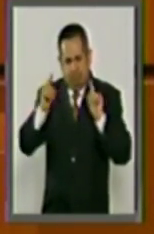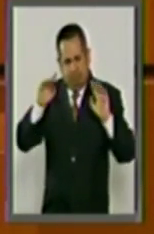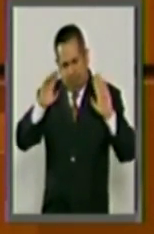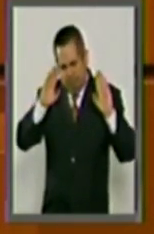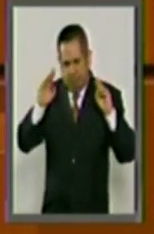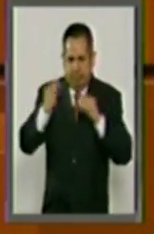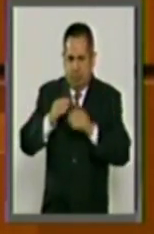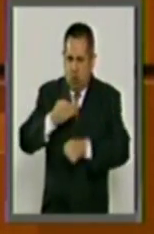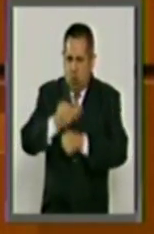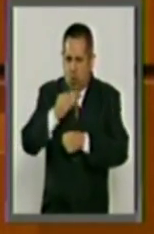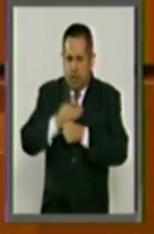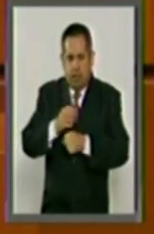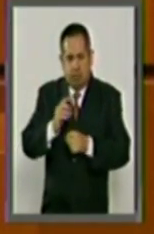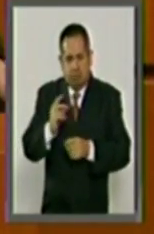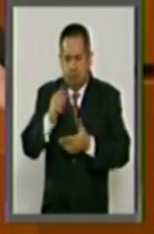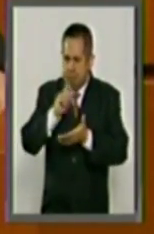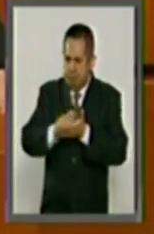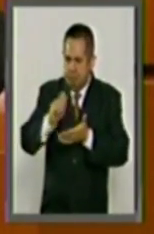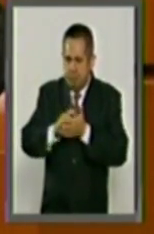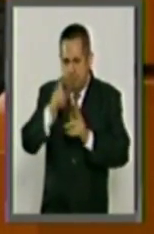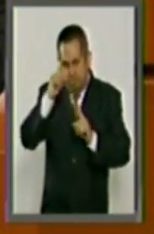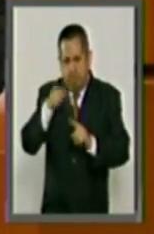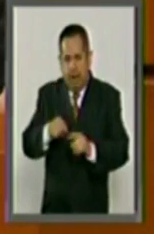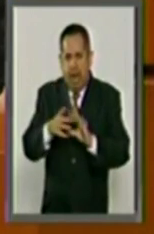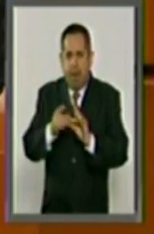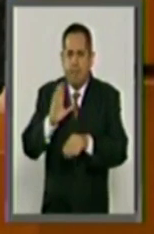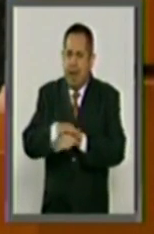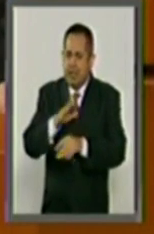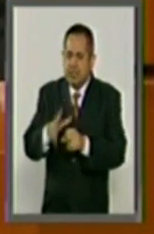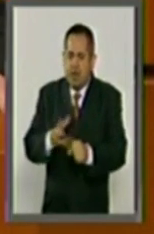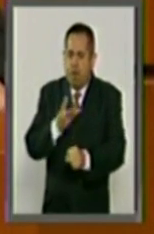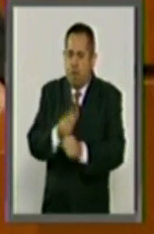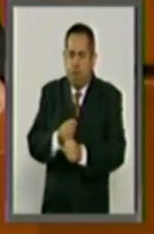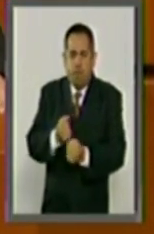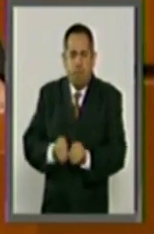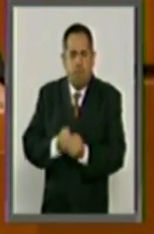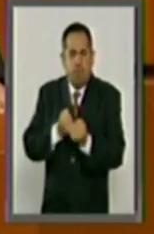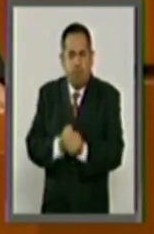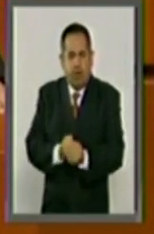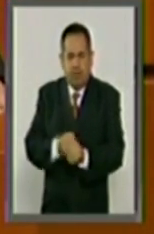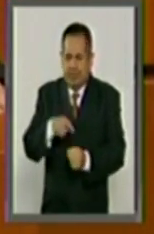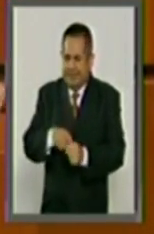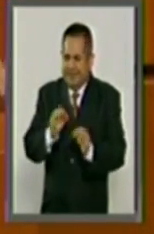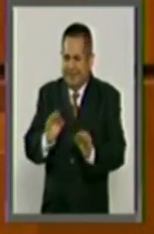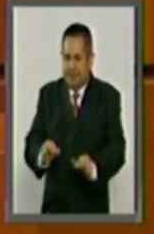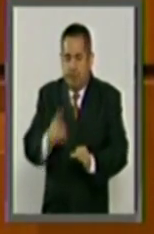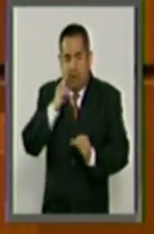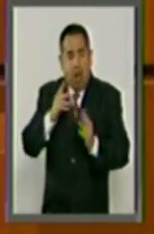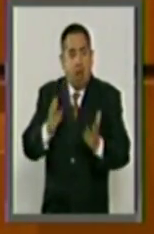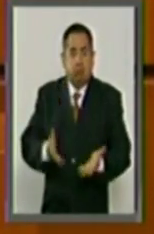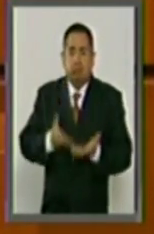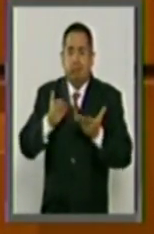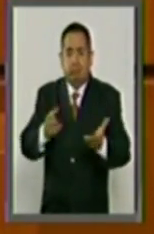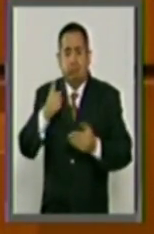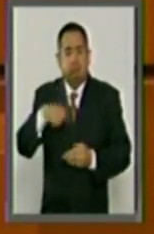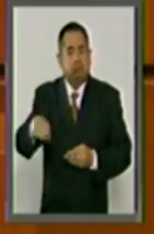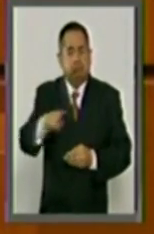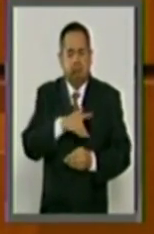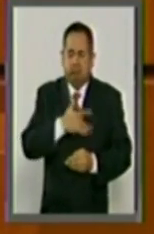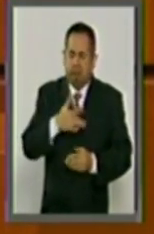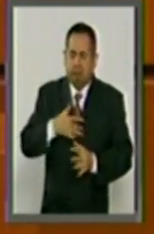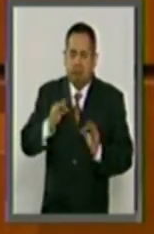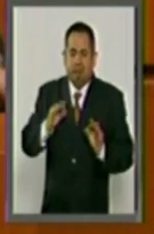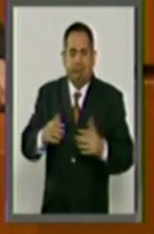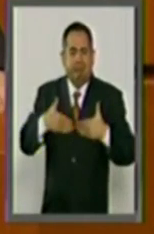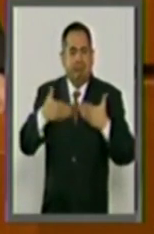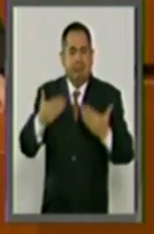este periodo legislativo con la finalidad de robustecer este ordenamiento jurídico y ofrecer la certeza necesaria